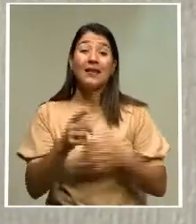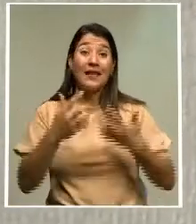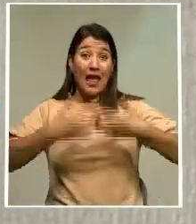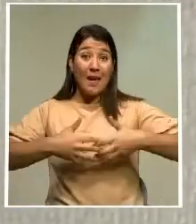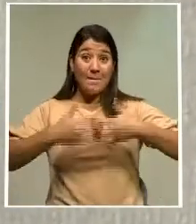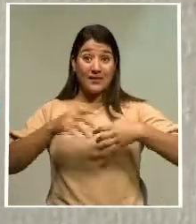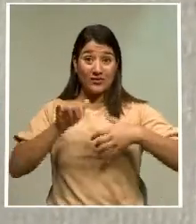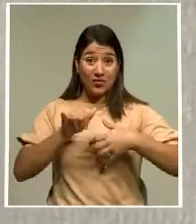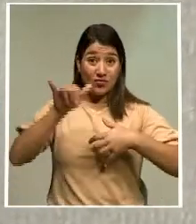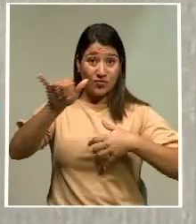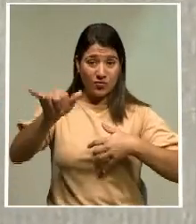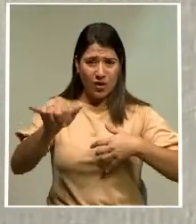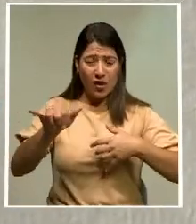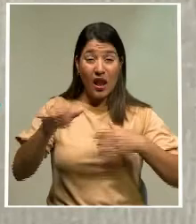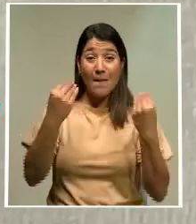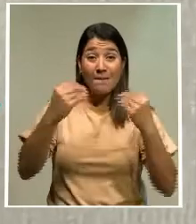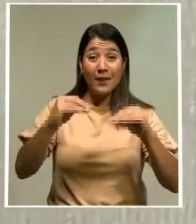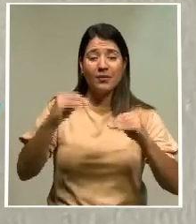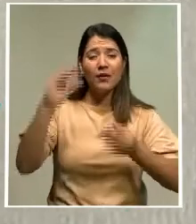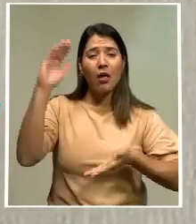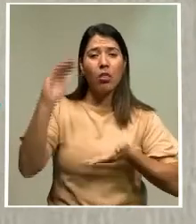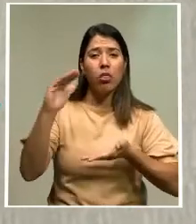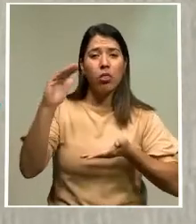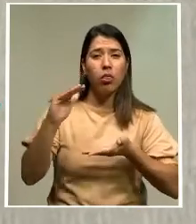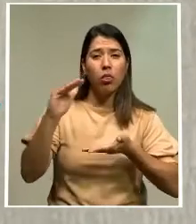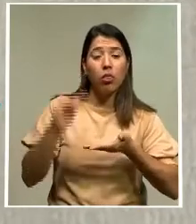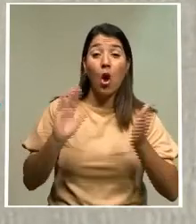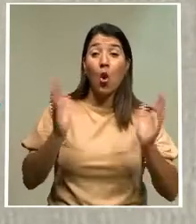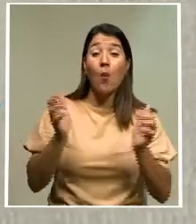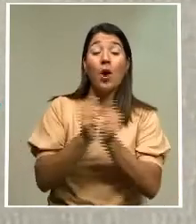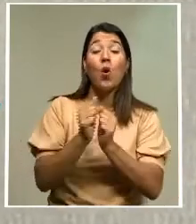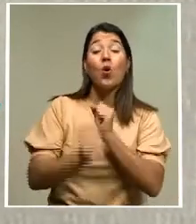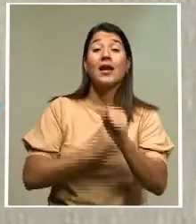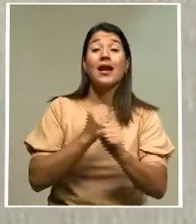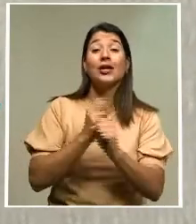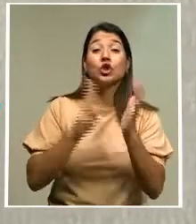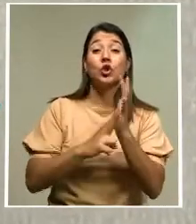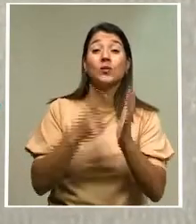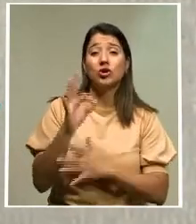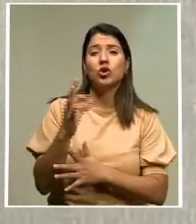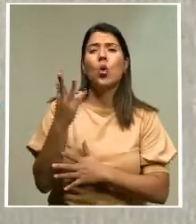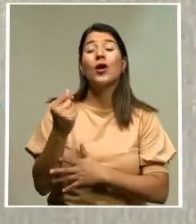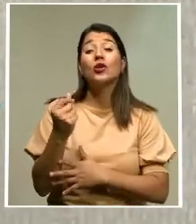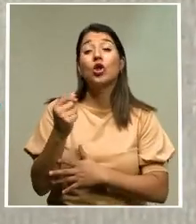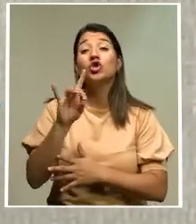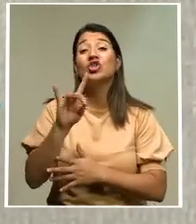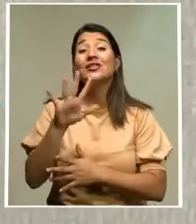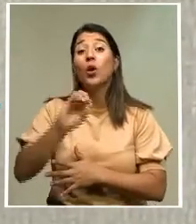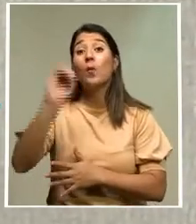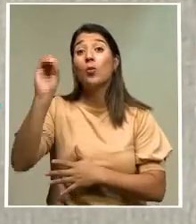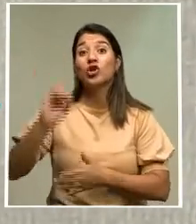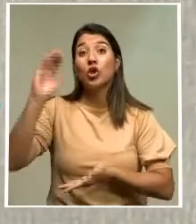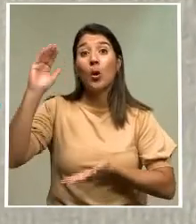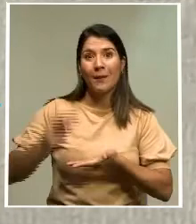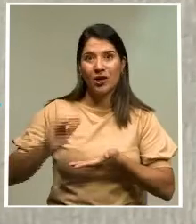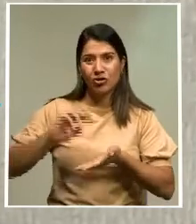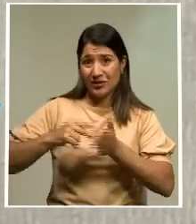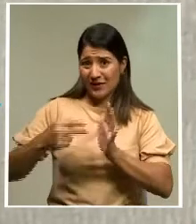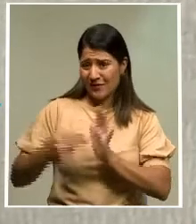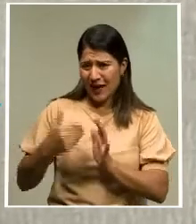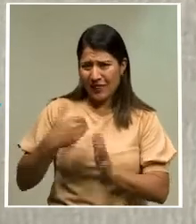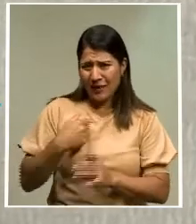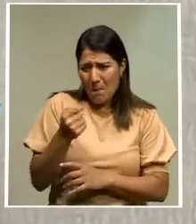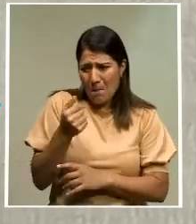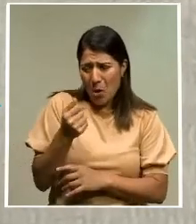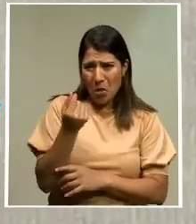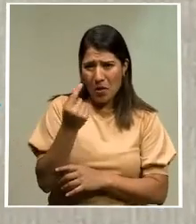un decrecimiento en ventas comparado con el año 2019 en menos un 85%. Realmente los ingresos son pocos